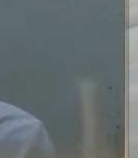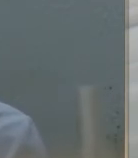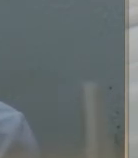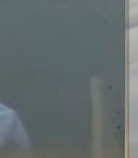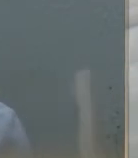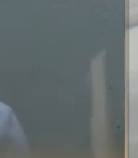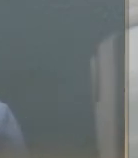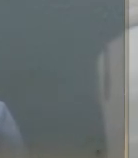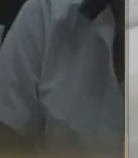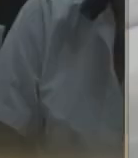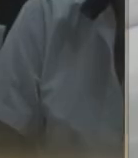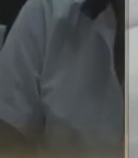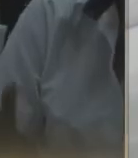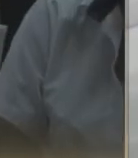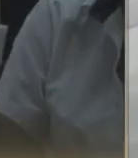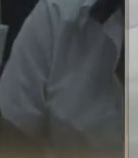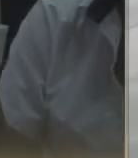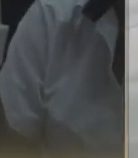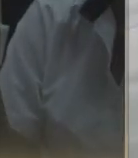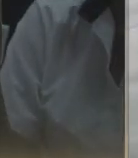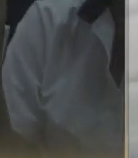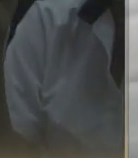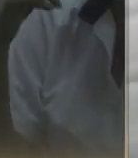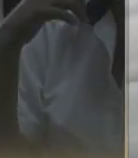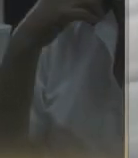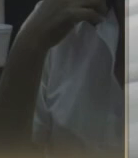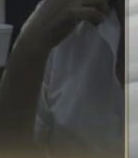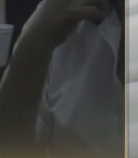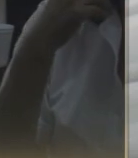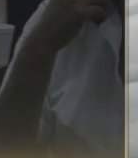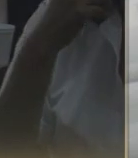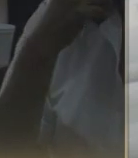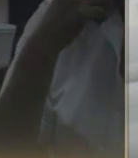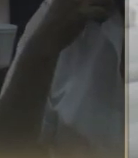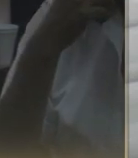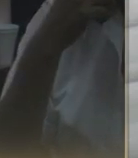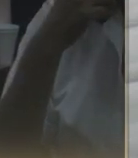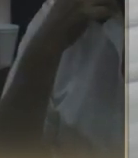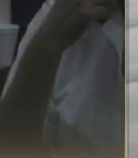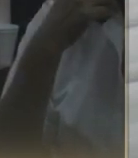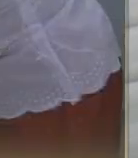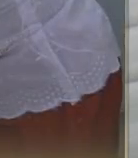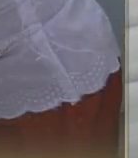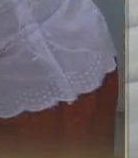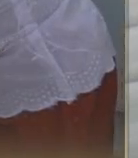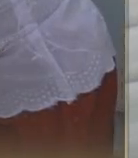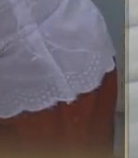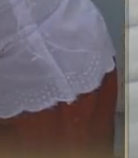vocación de servicio sigue intacta. Ella es Iris García.